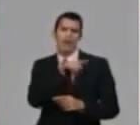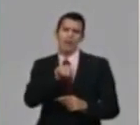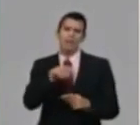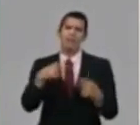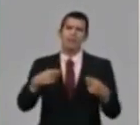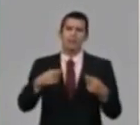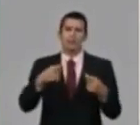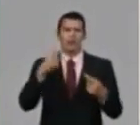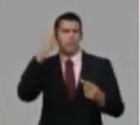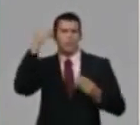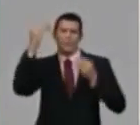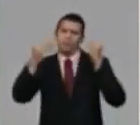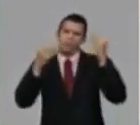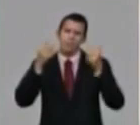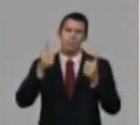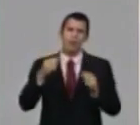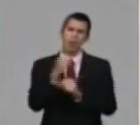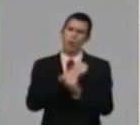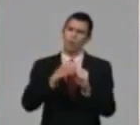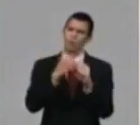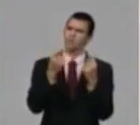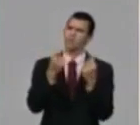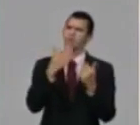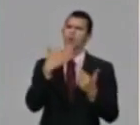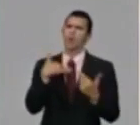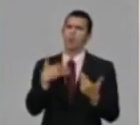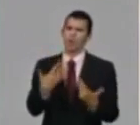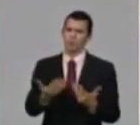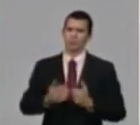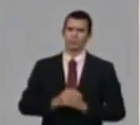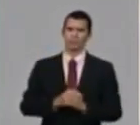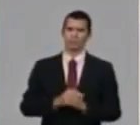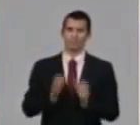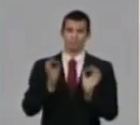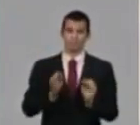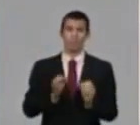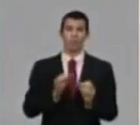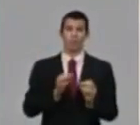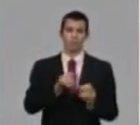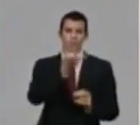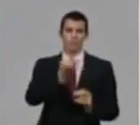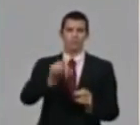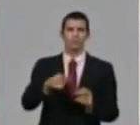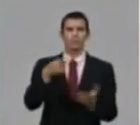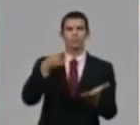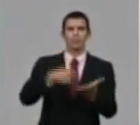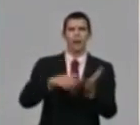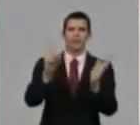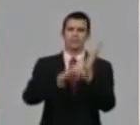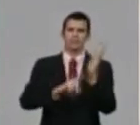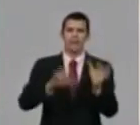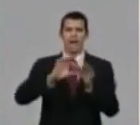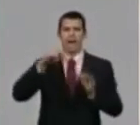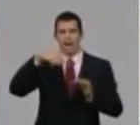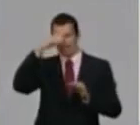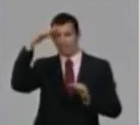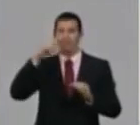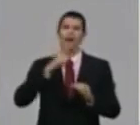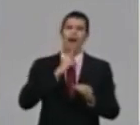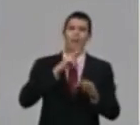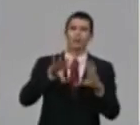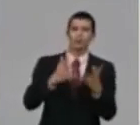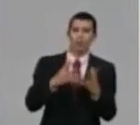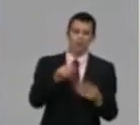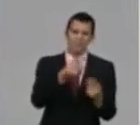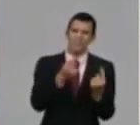las actividades están afectadas, pero se mantienen. En estos casos, la acogida a este régimen ha sido más limitado. Estamos hablando